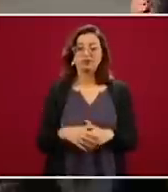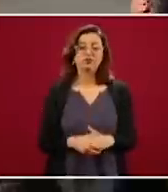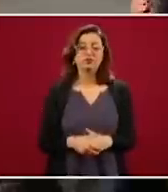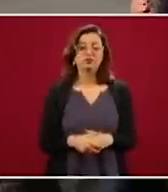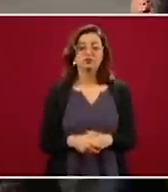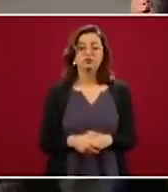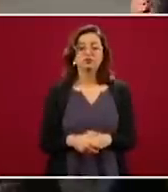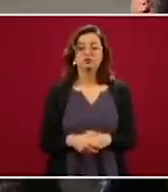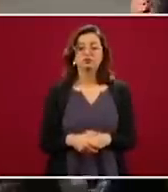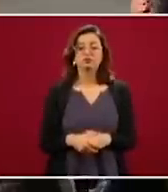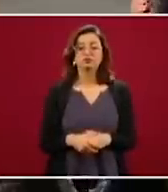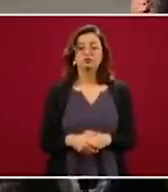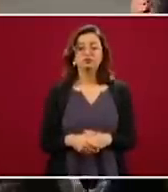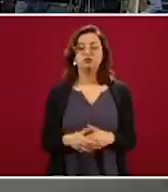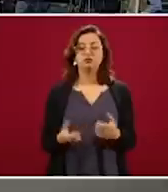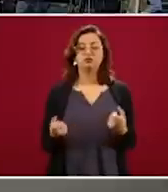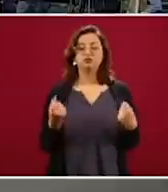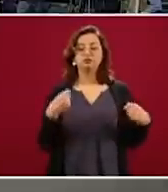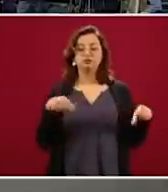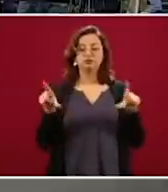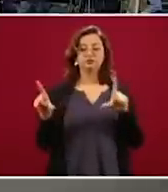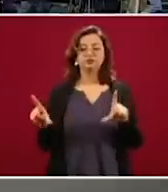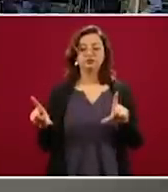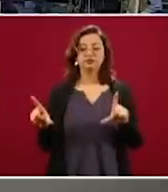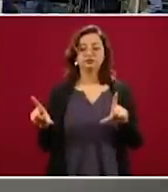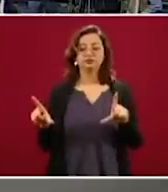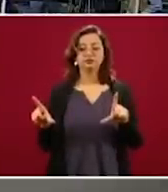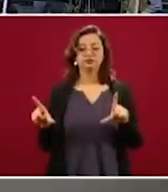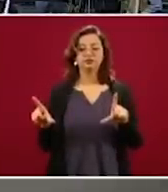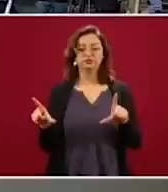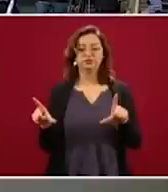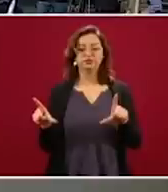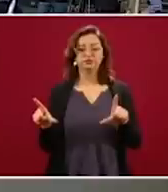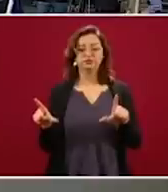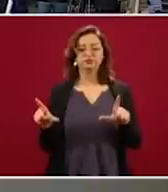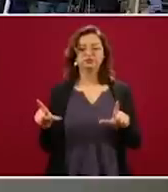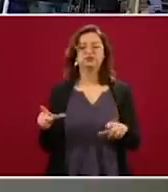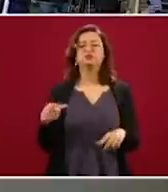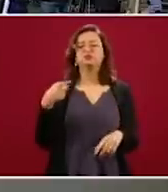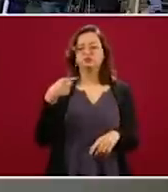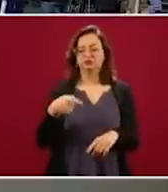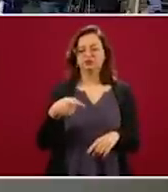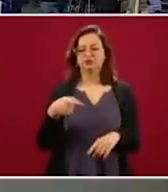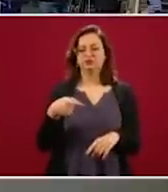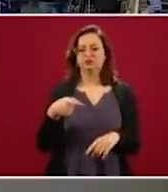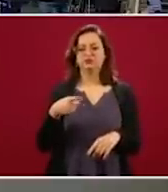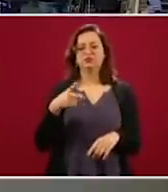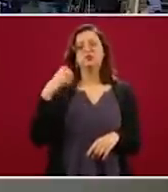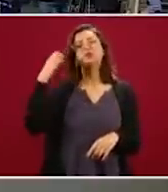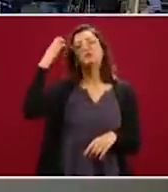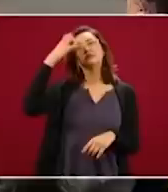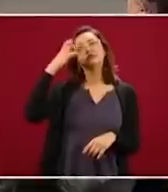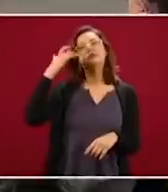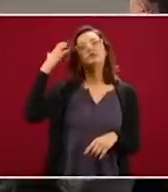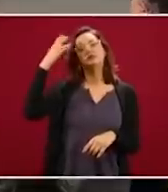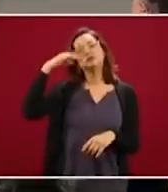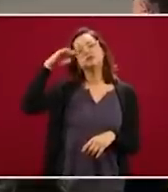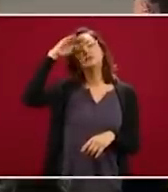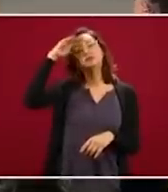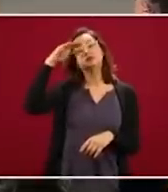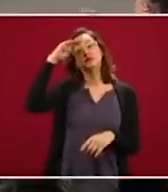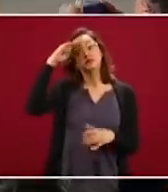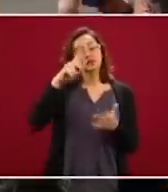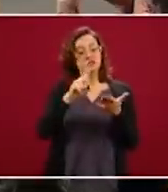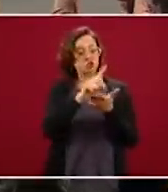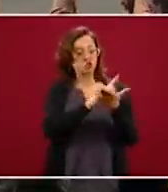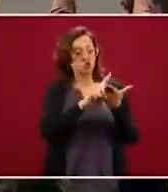del hecho, si quieren la otra hoja, por favor, la otra lámina, donde sí partimos de una reflexión. La guerra contra las drogas,